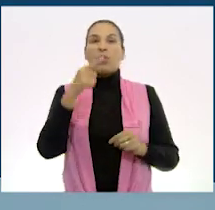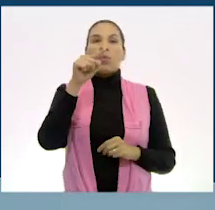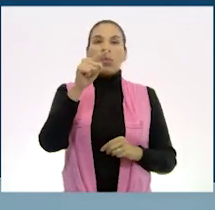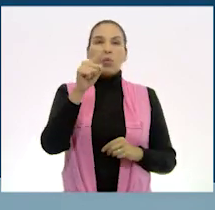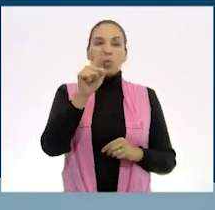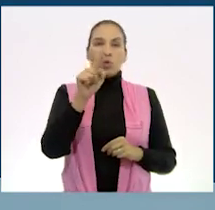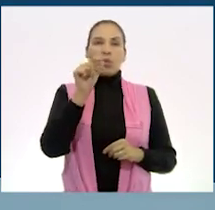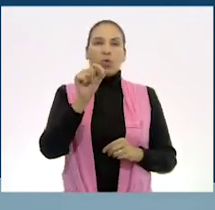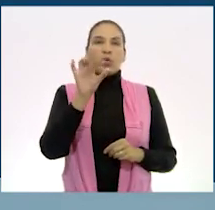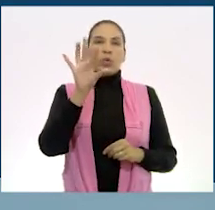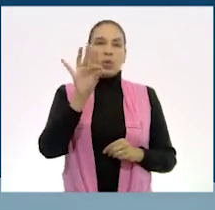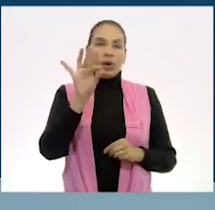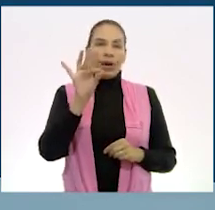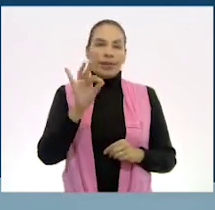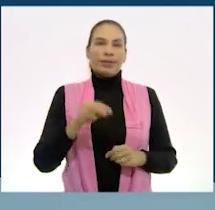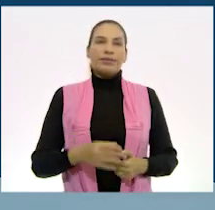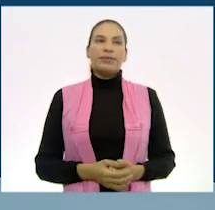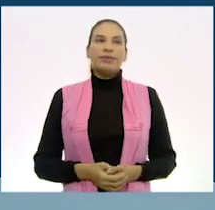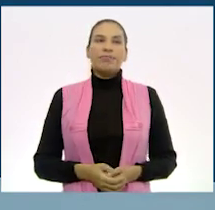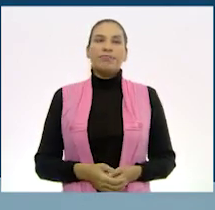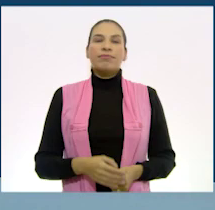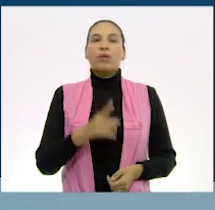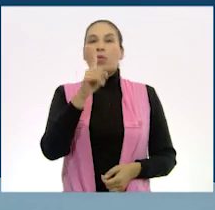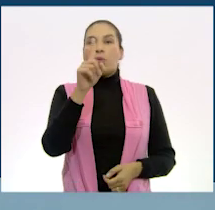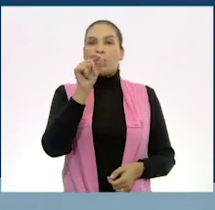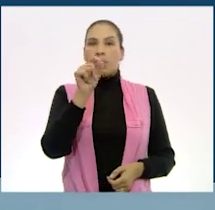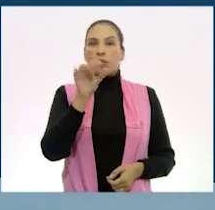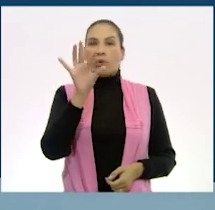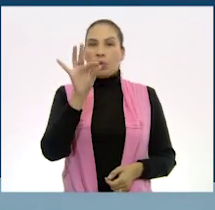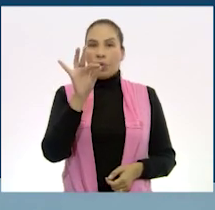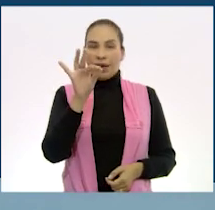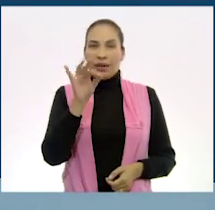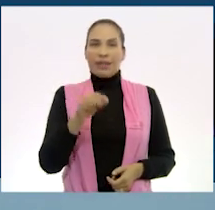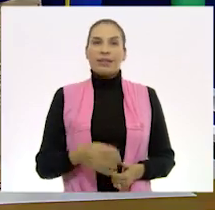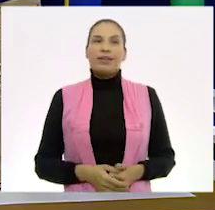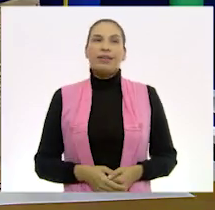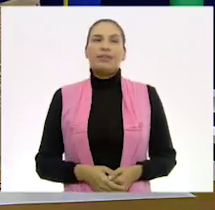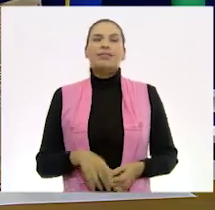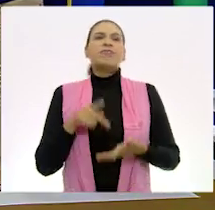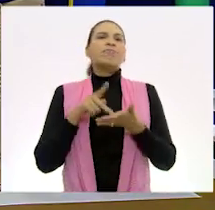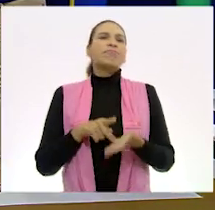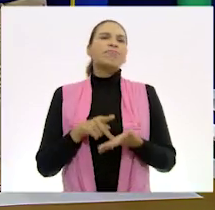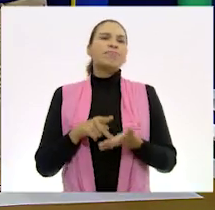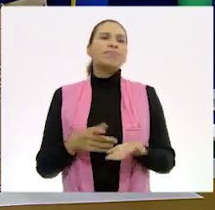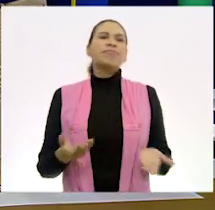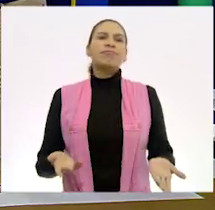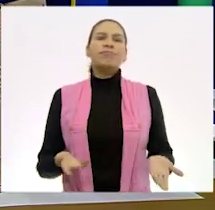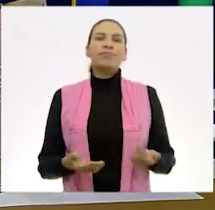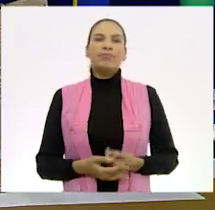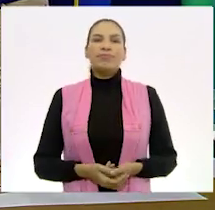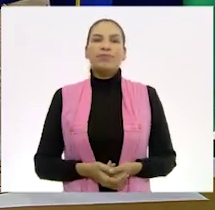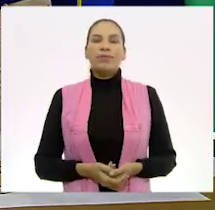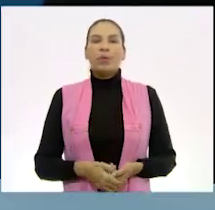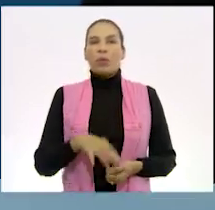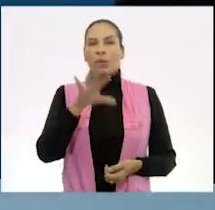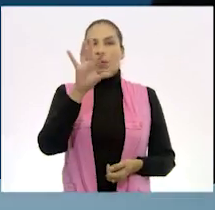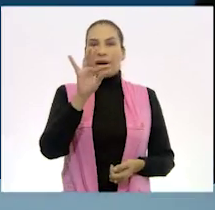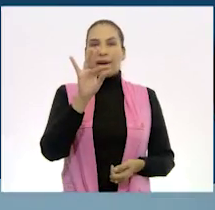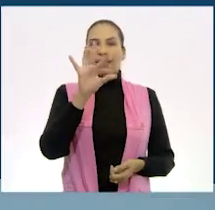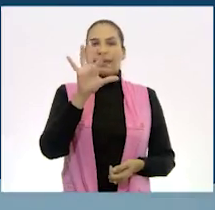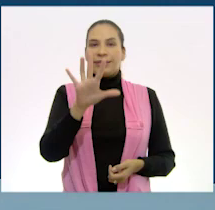1.40. Muy bien. Medía 1.40 y pesaba... Pesaba